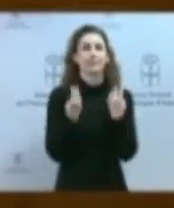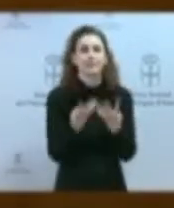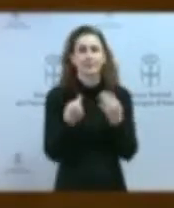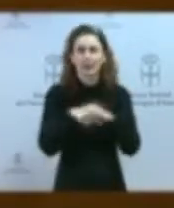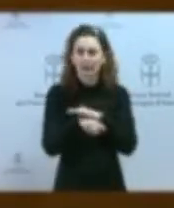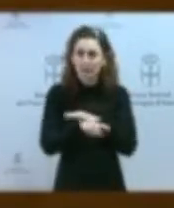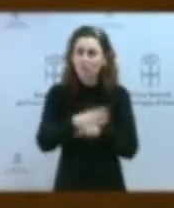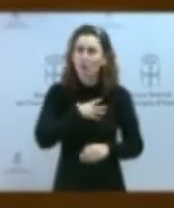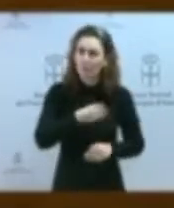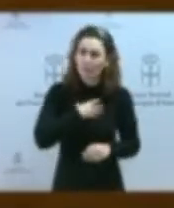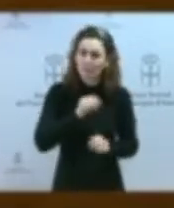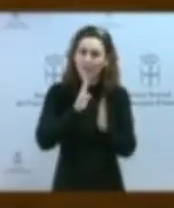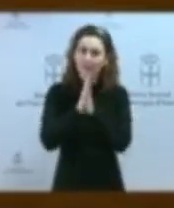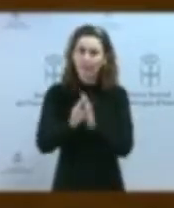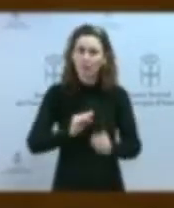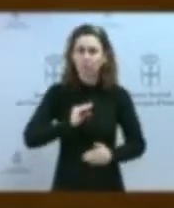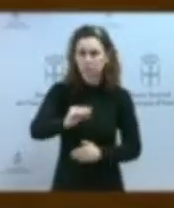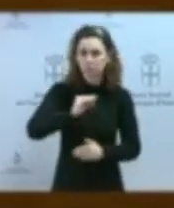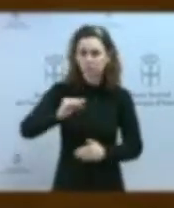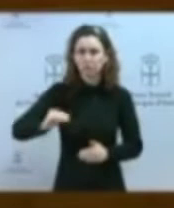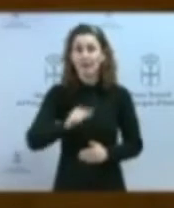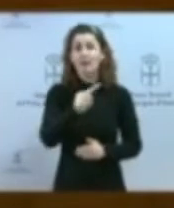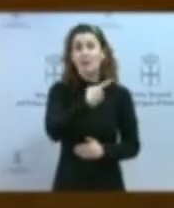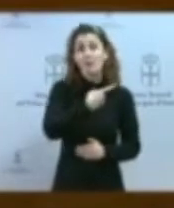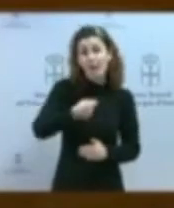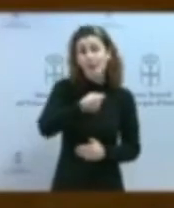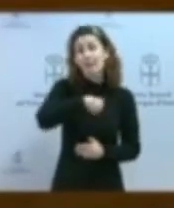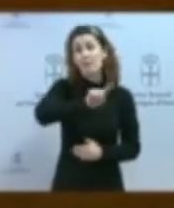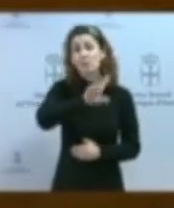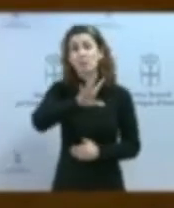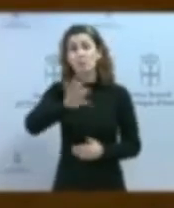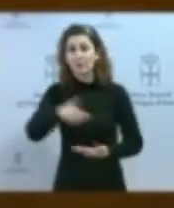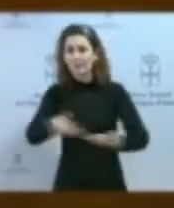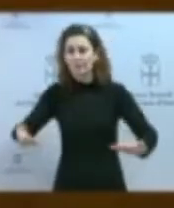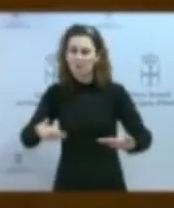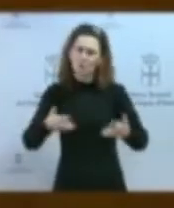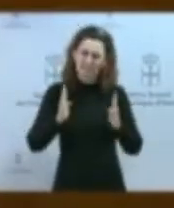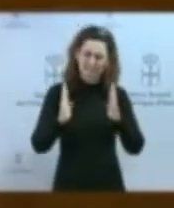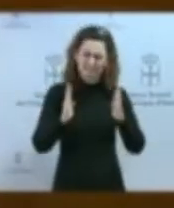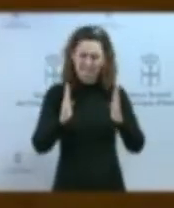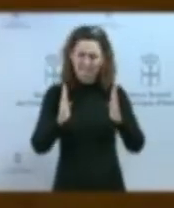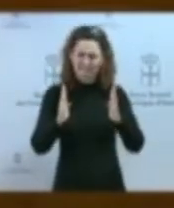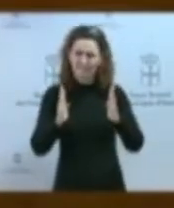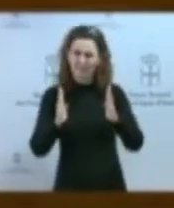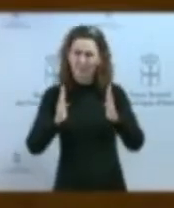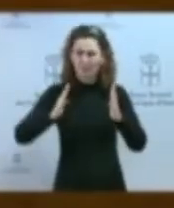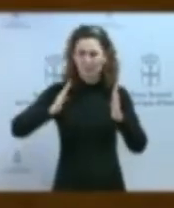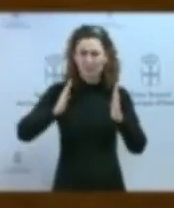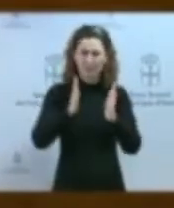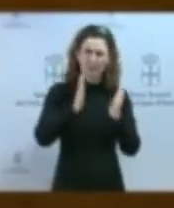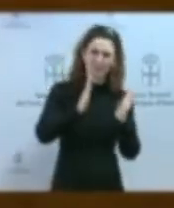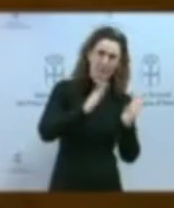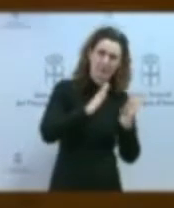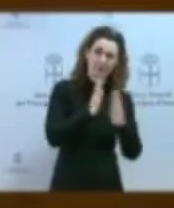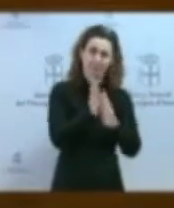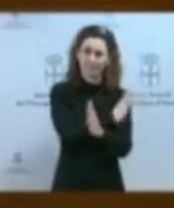entre 100 y 150 millones. Está dentro de la horquilla inferior, pero está dentro de la horquilla que habíamos puesto sobre la mesa que era necesaria, ¿no? Y ahí teníamos